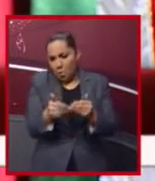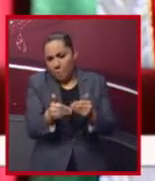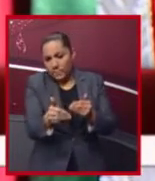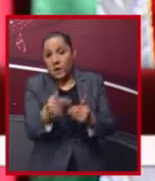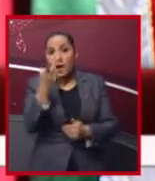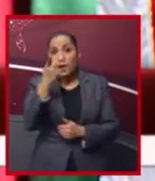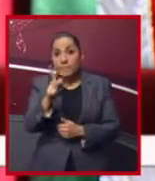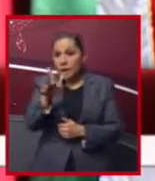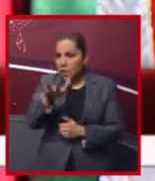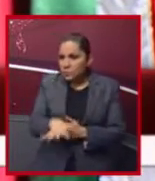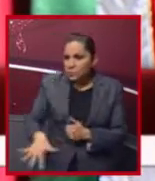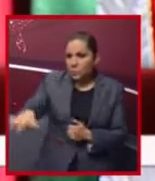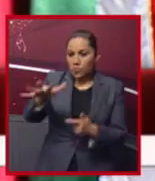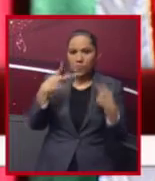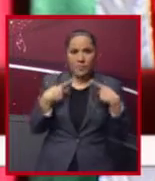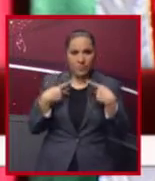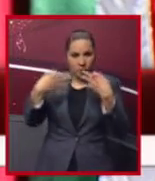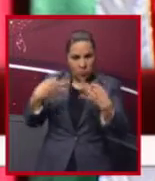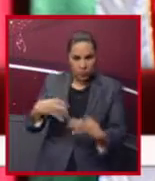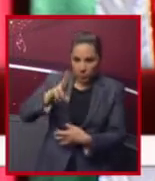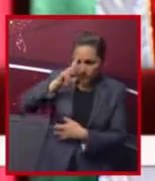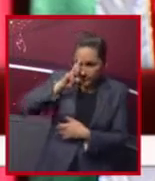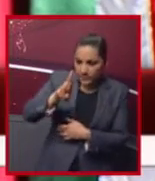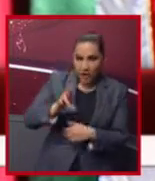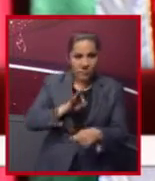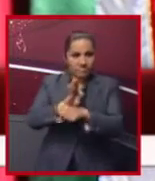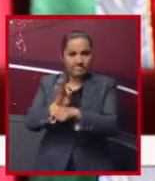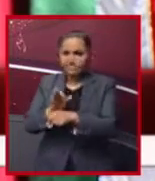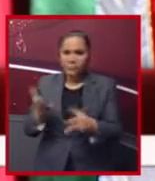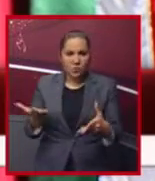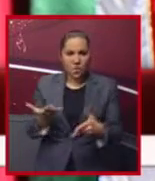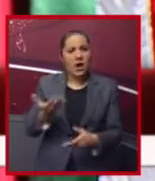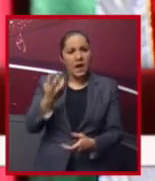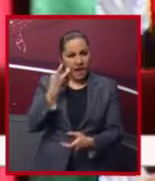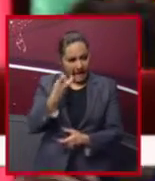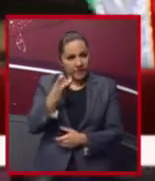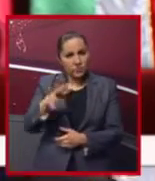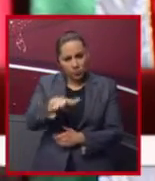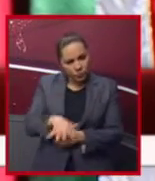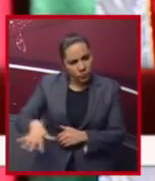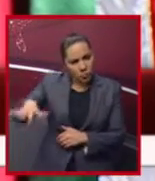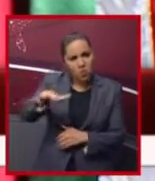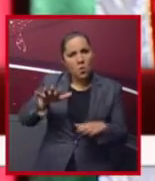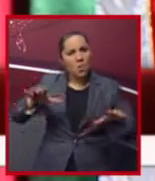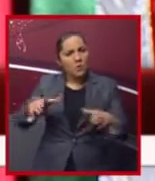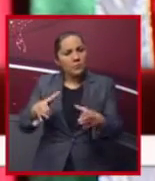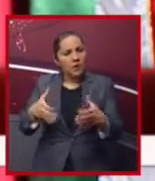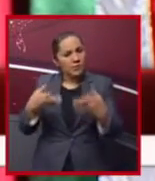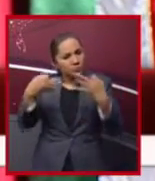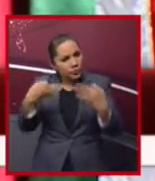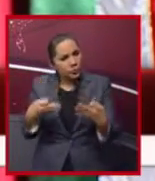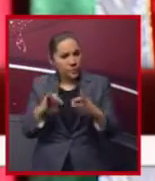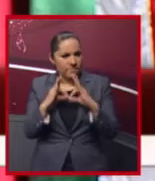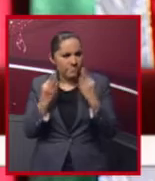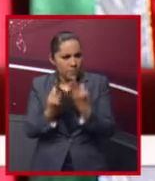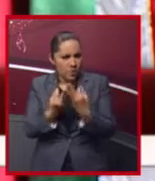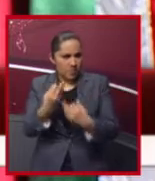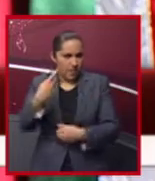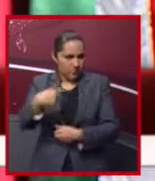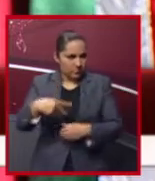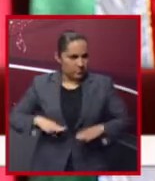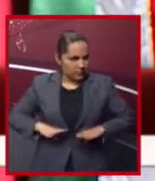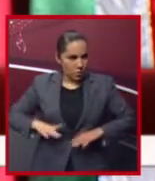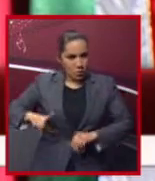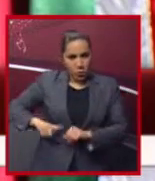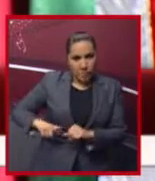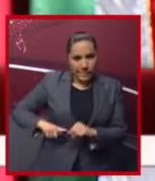impunidad, debilitaría nuestra institucionalidad civil y democrática, además de contravenir sentencias, recomendaciones y criterios formulados por